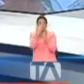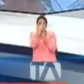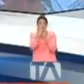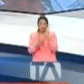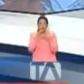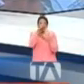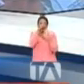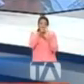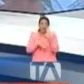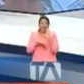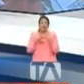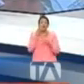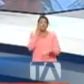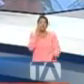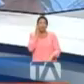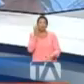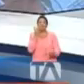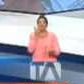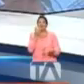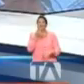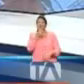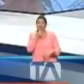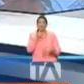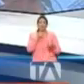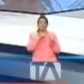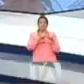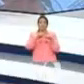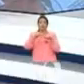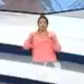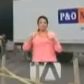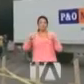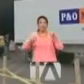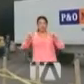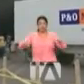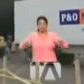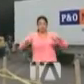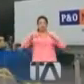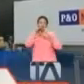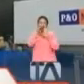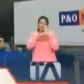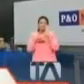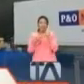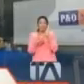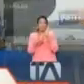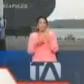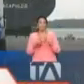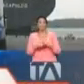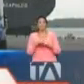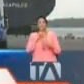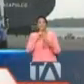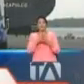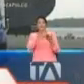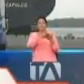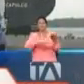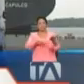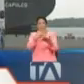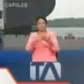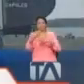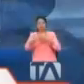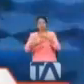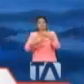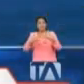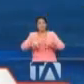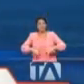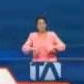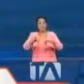están las frutas, licores, neumáticos, entre otros. El cronograma de reducción avanza según lo establecido.